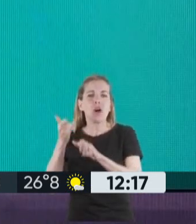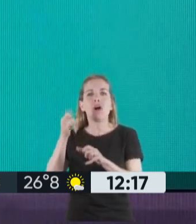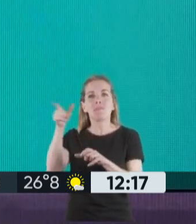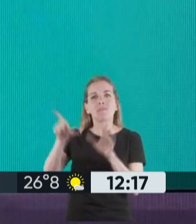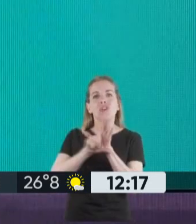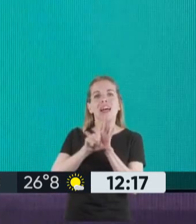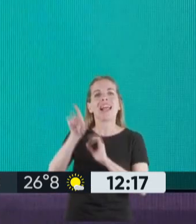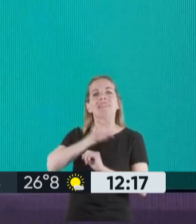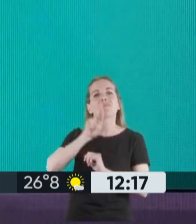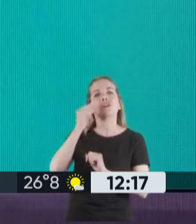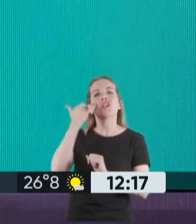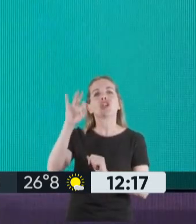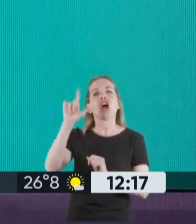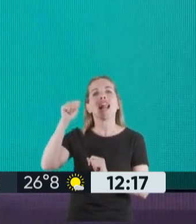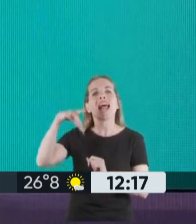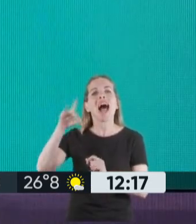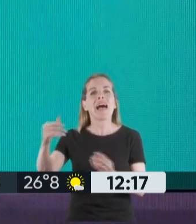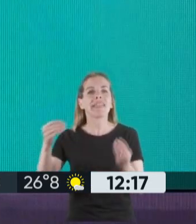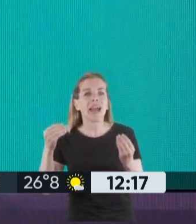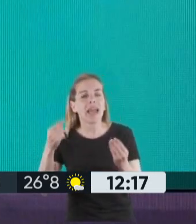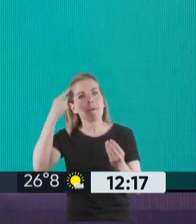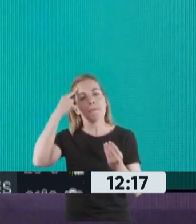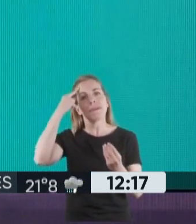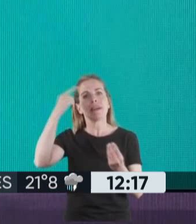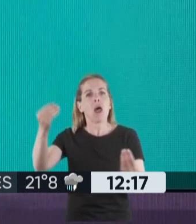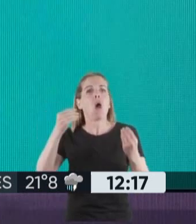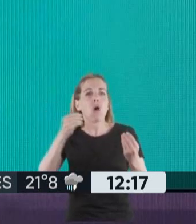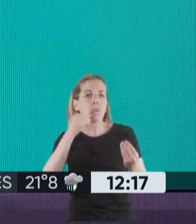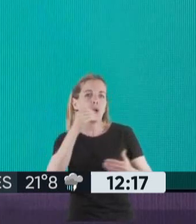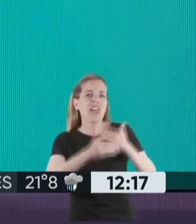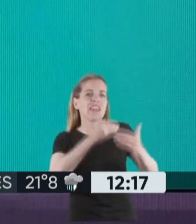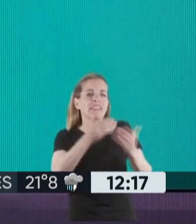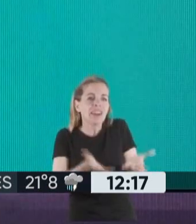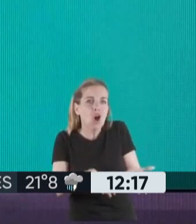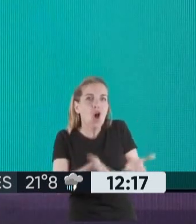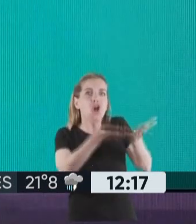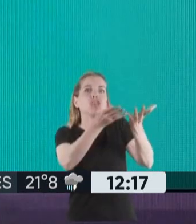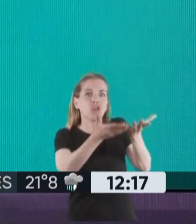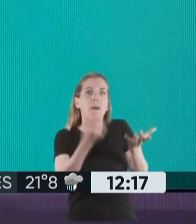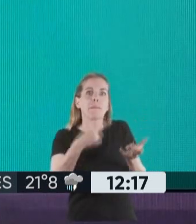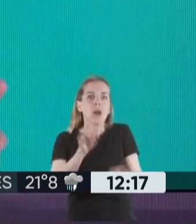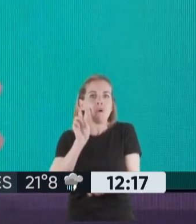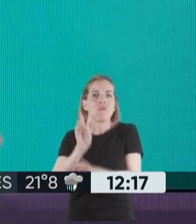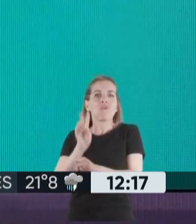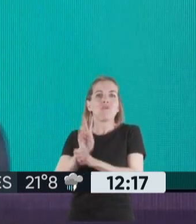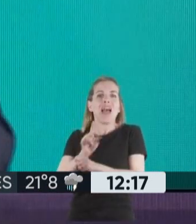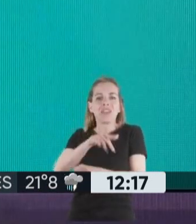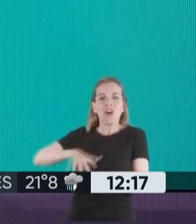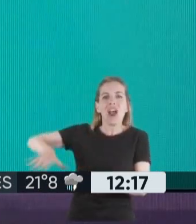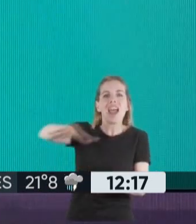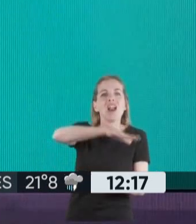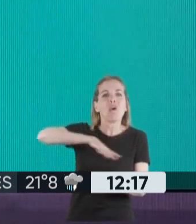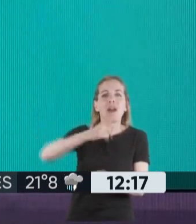verdadera discusión es a ver cómo nos desarrollamos preservando la casa común, preservando el lugar donde